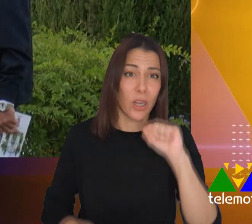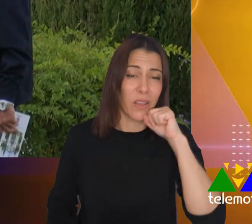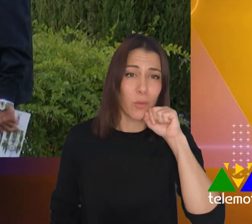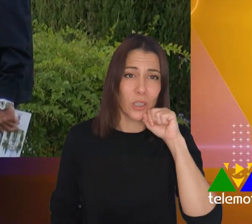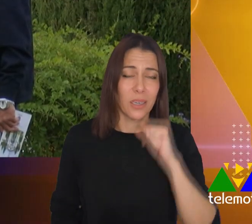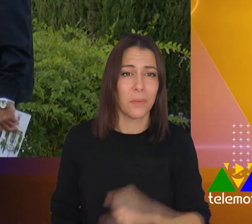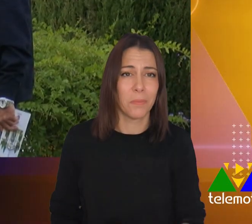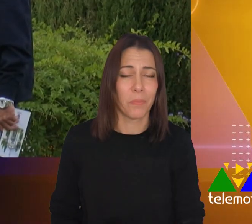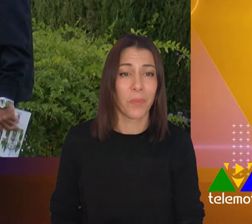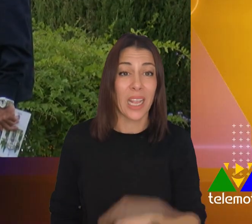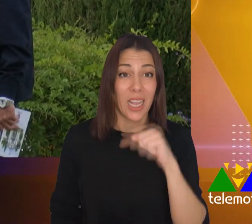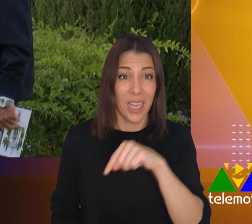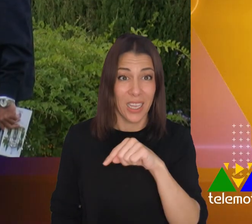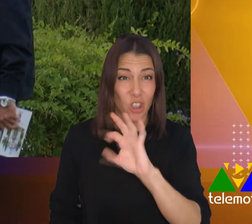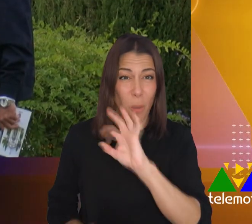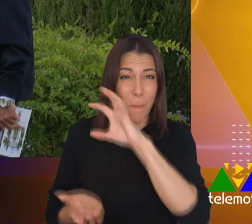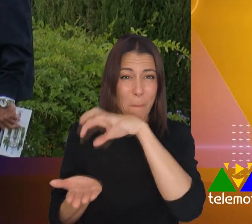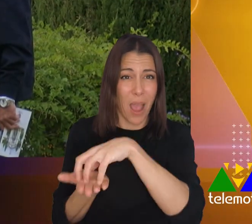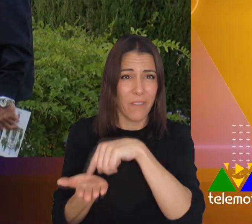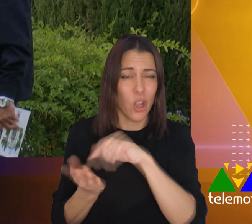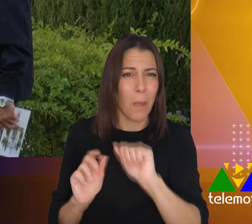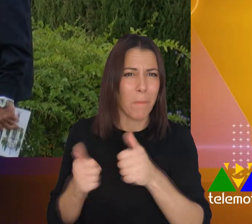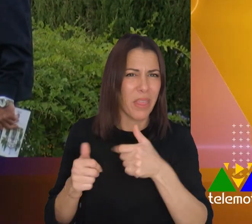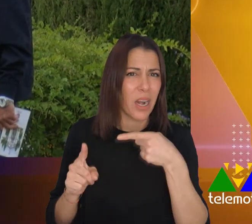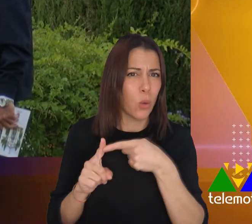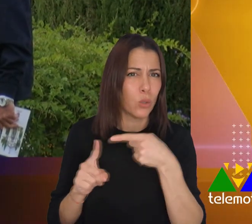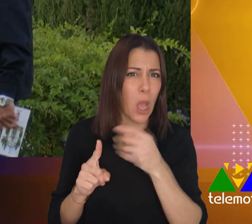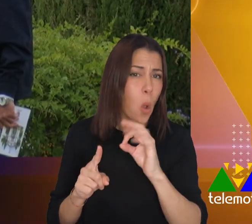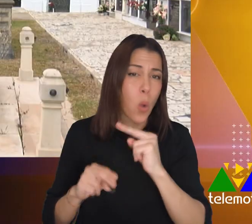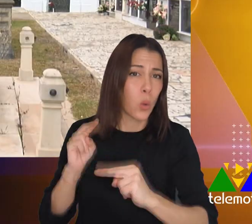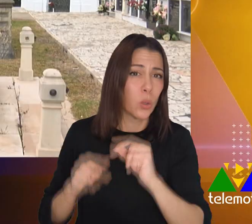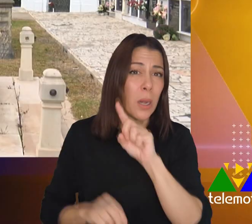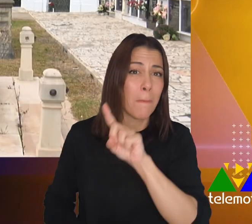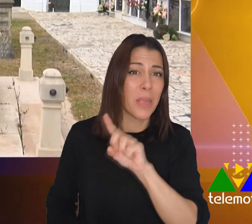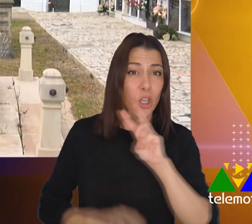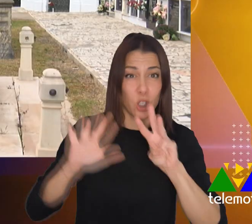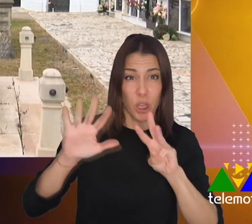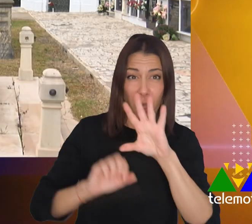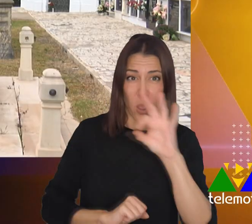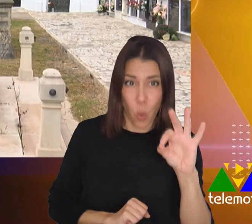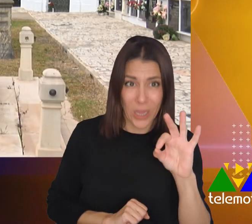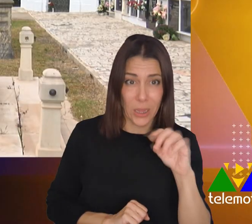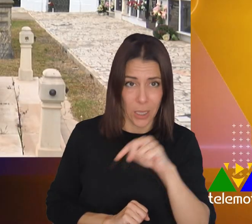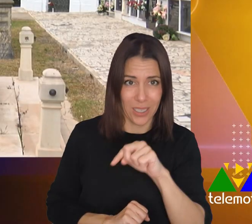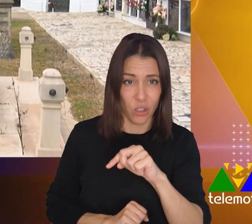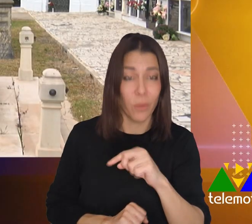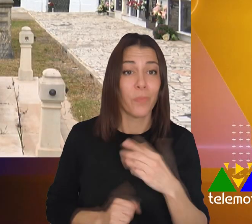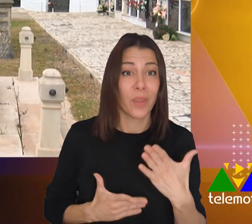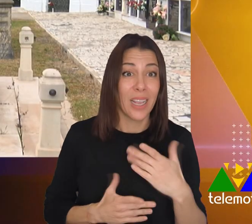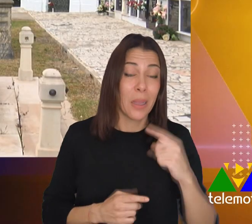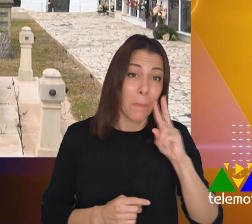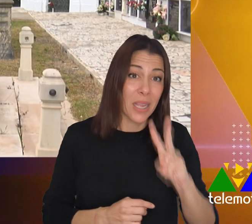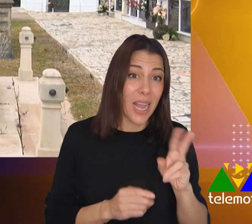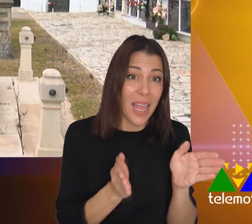motrileña, ¿no? Estos pabellones, digo que empezaron a usarse o a construirse en 1850, estos pabellones de nicho. Y en las